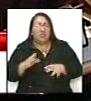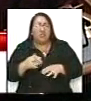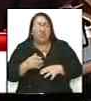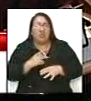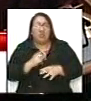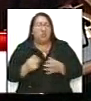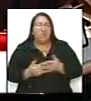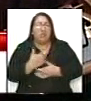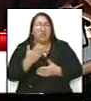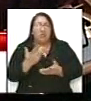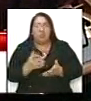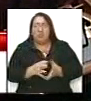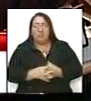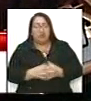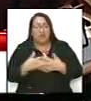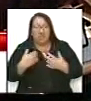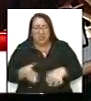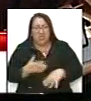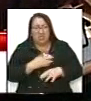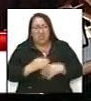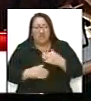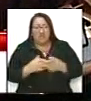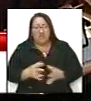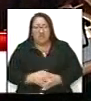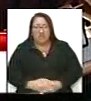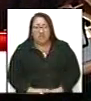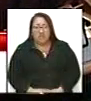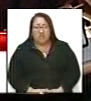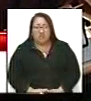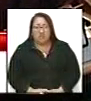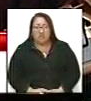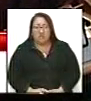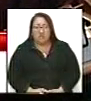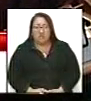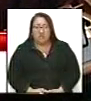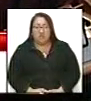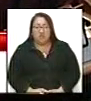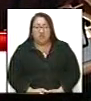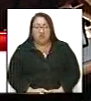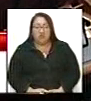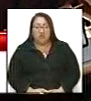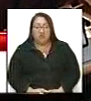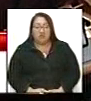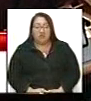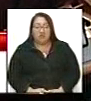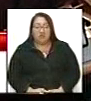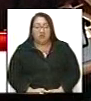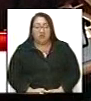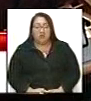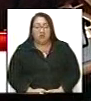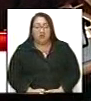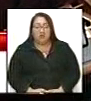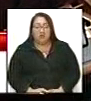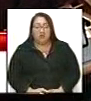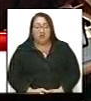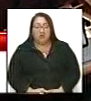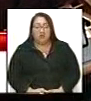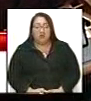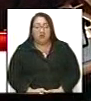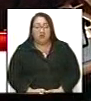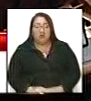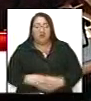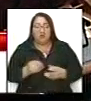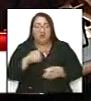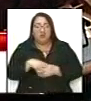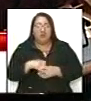fuese el descubrimiento cuando ya estamos en plena marcha? ¿Qué toca el día de hoy? Derecho de sufragio. ¿Qué hay dentro del derecho de sufragio?